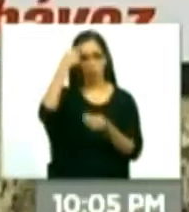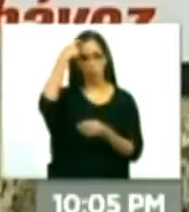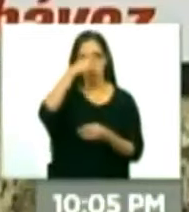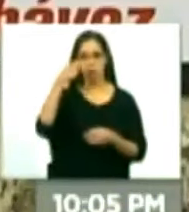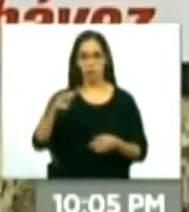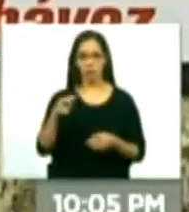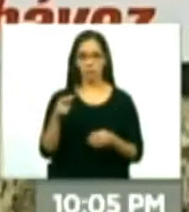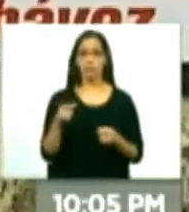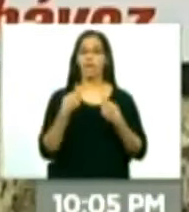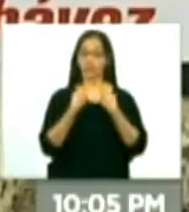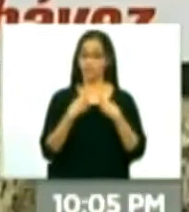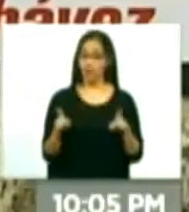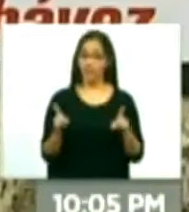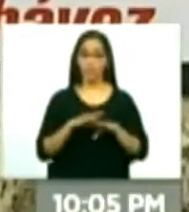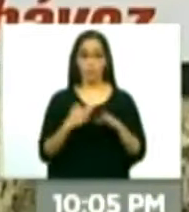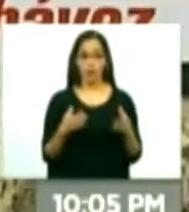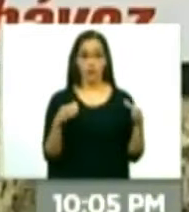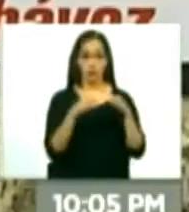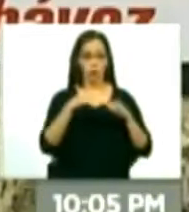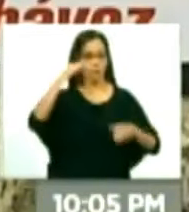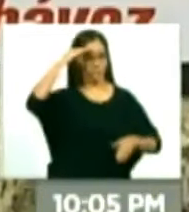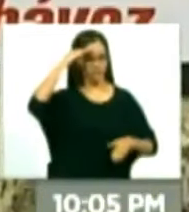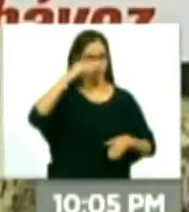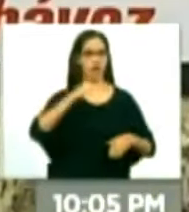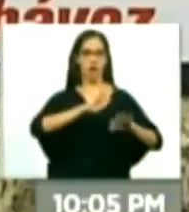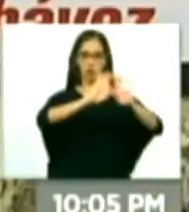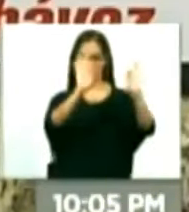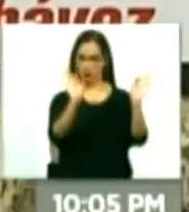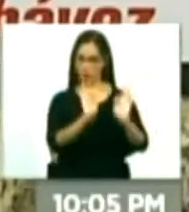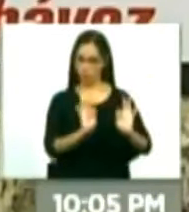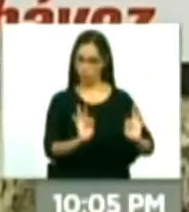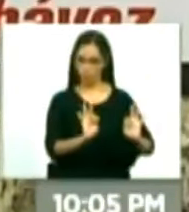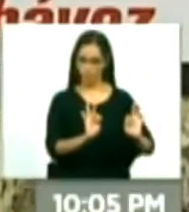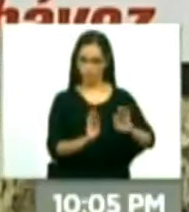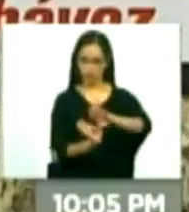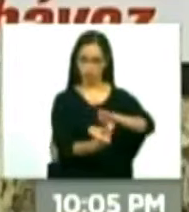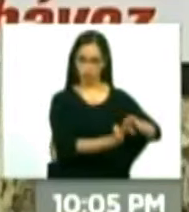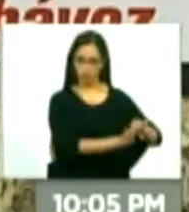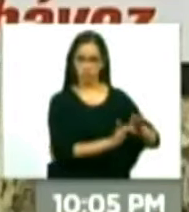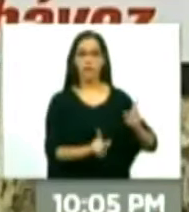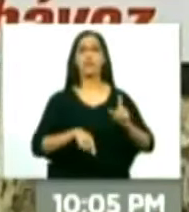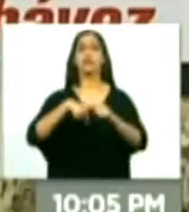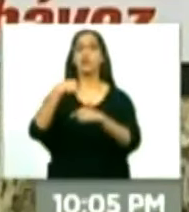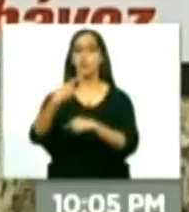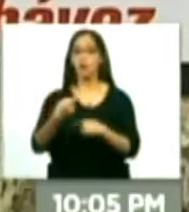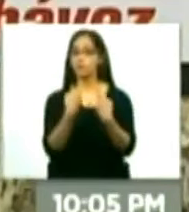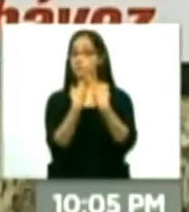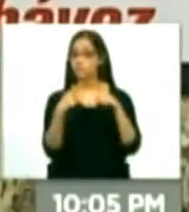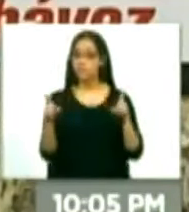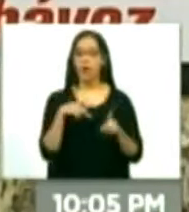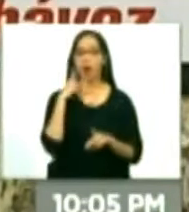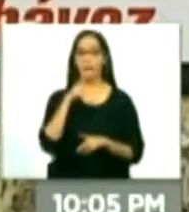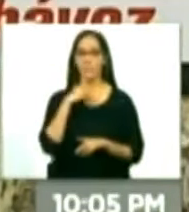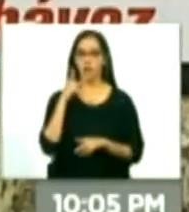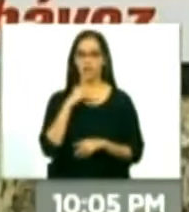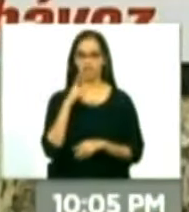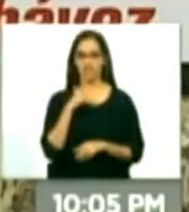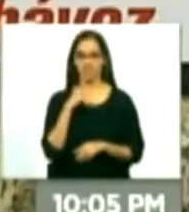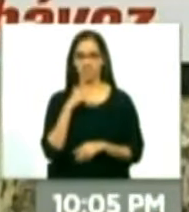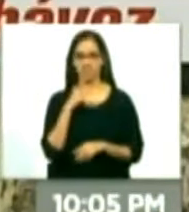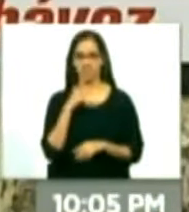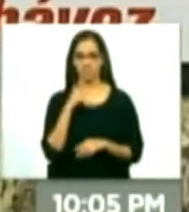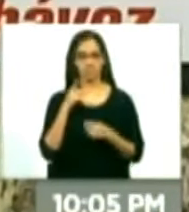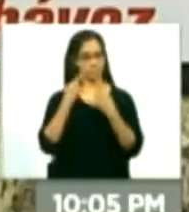Porque uno en los cuarteles tiene una forma. Y luego viene la política, que tiene otra